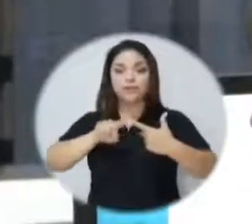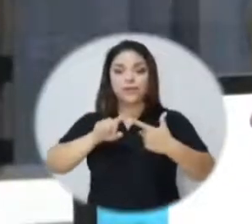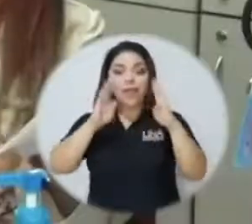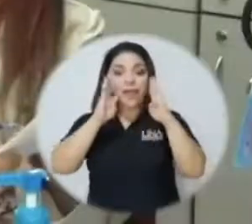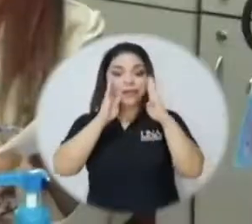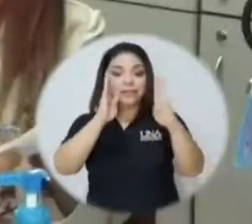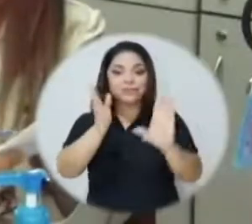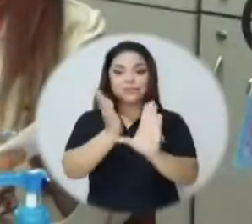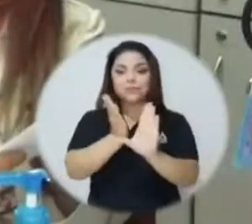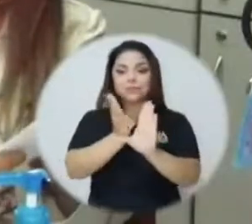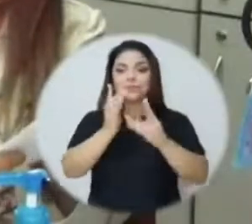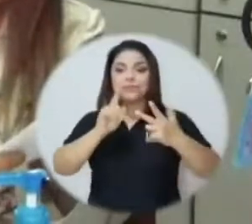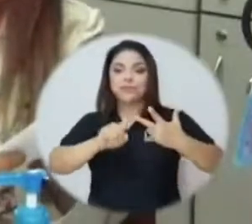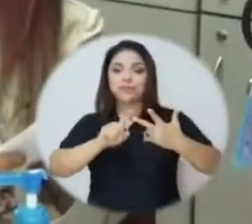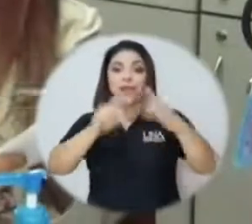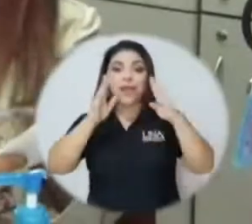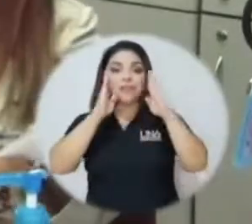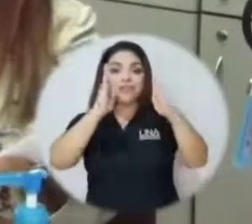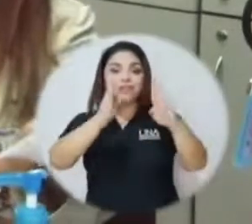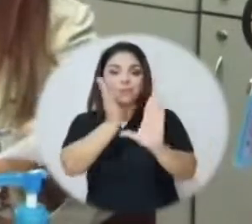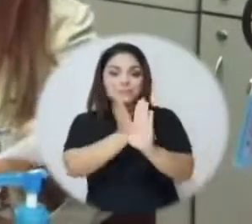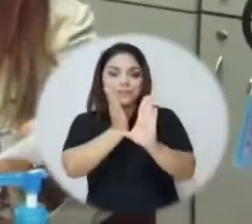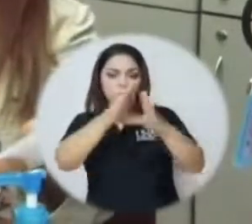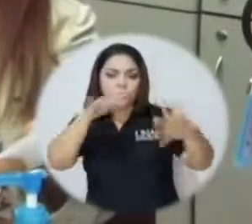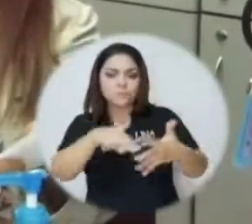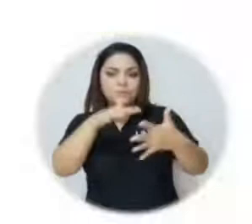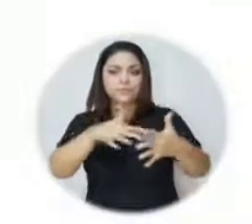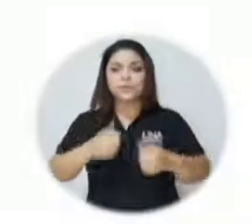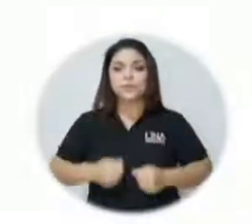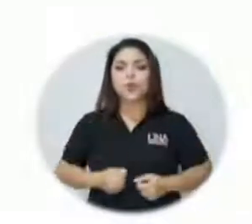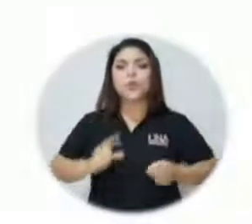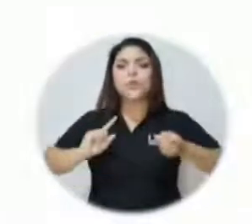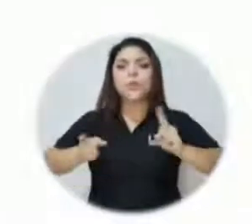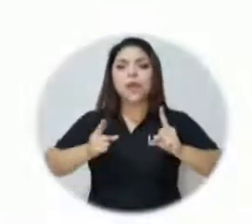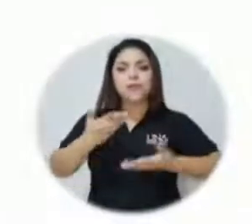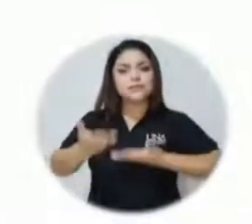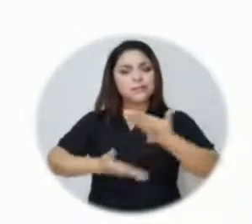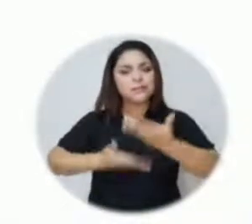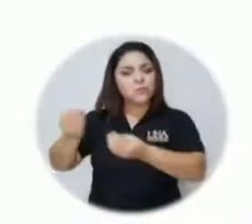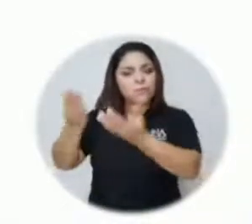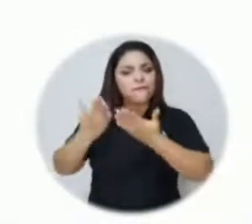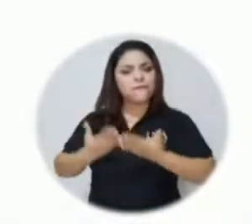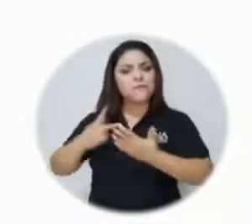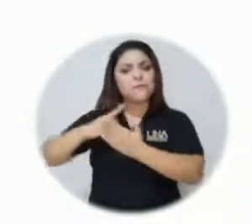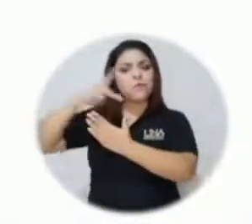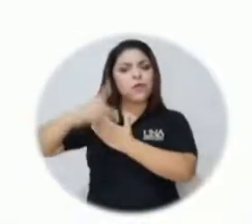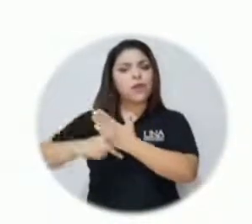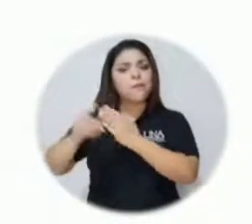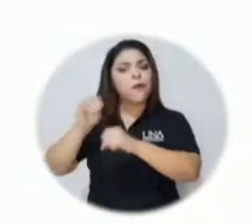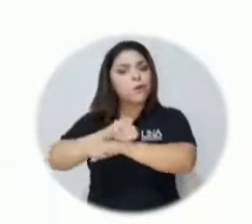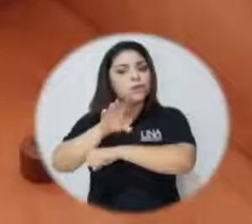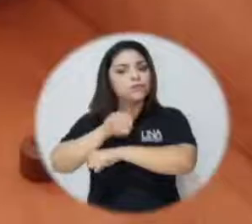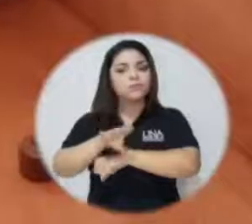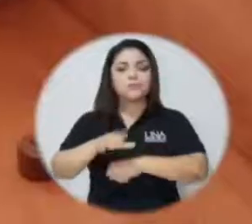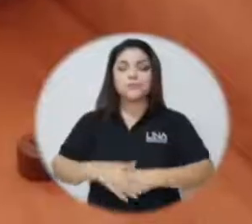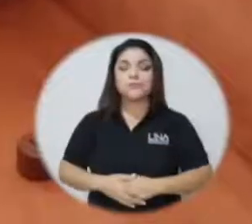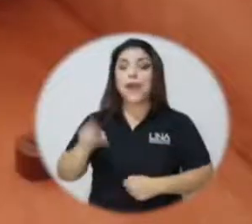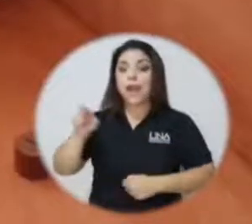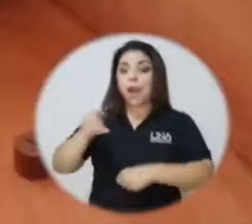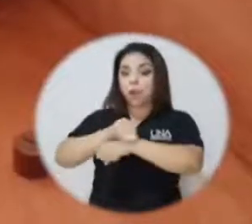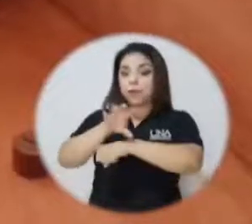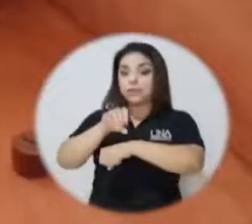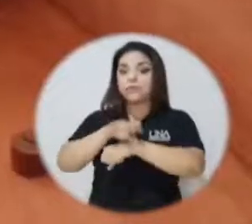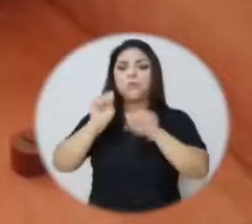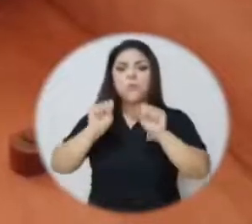orientación, atención psicológica y atención psicopedagógica. ¿Y qué servicios me ofrece el programa de orientación? En